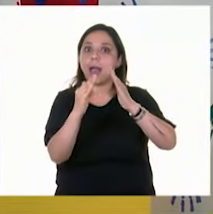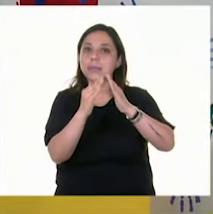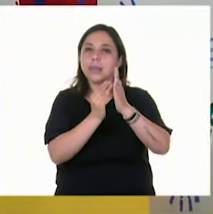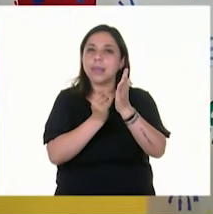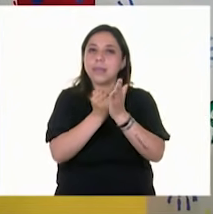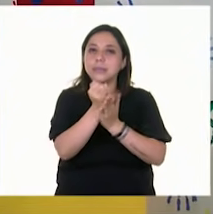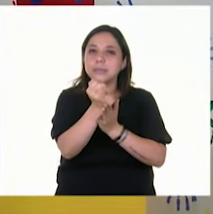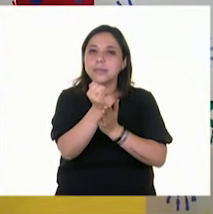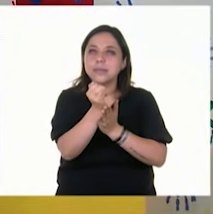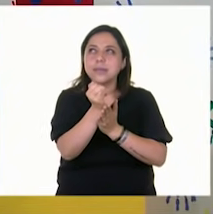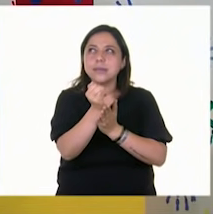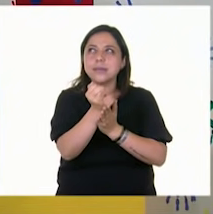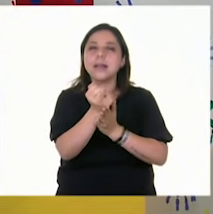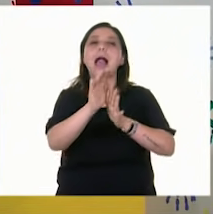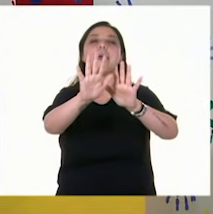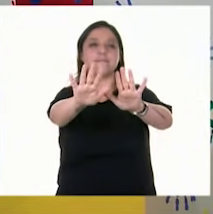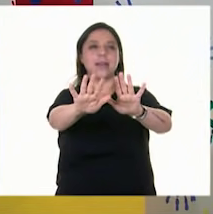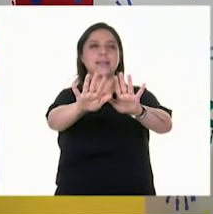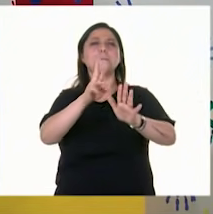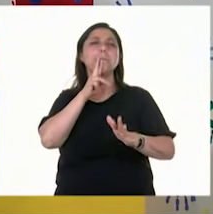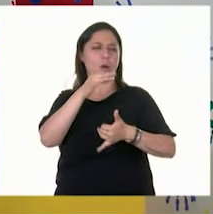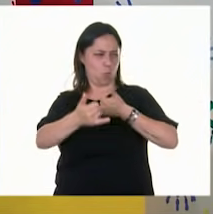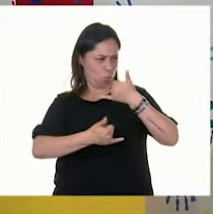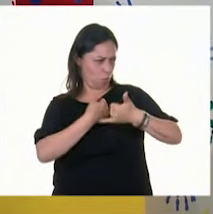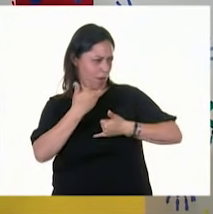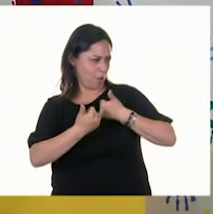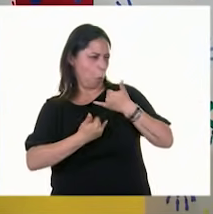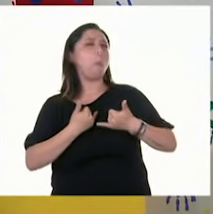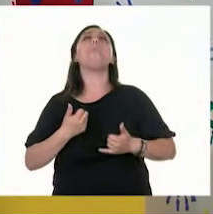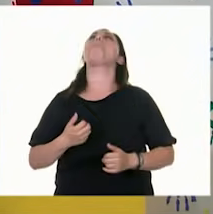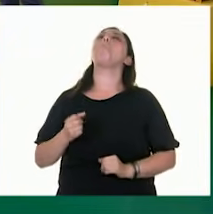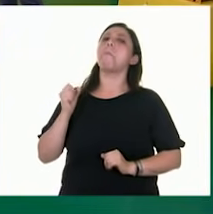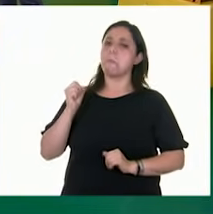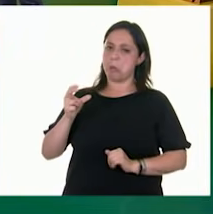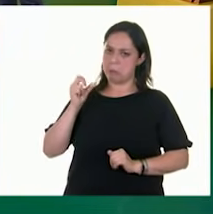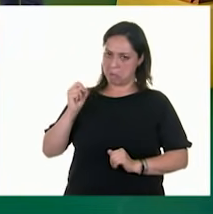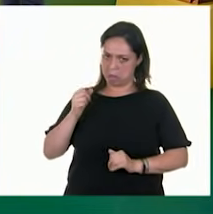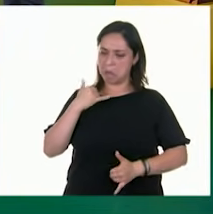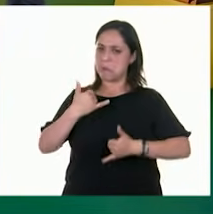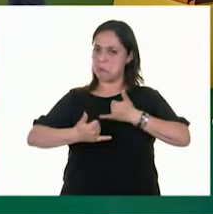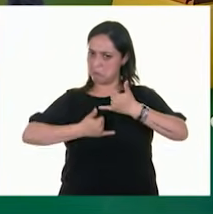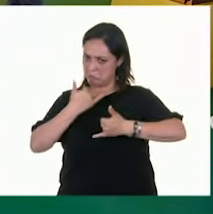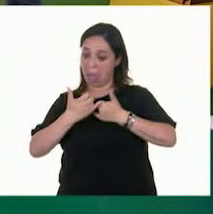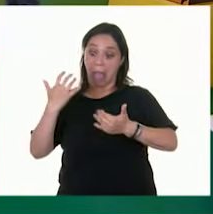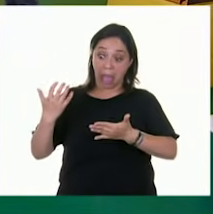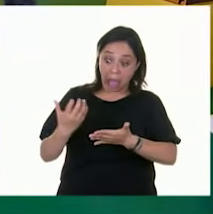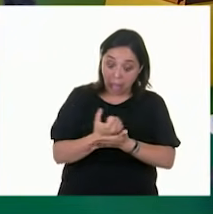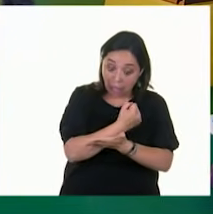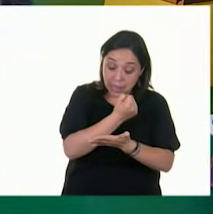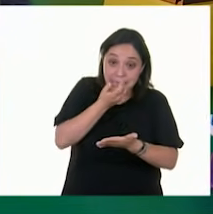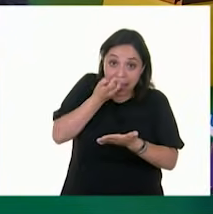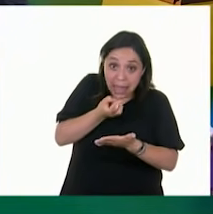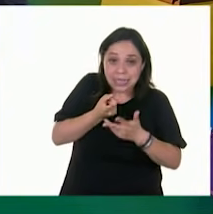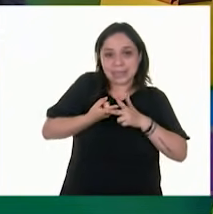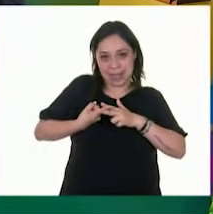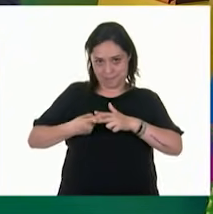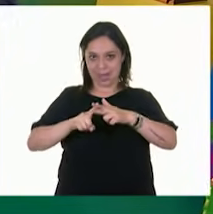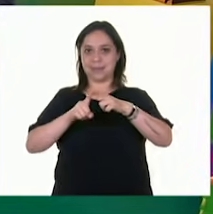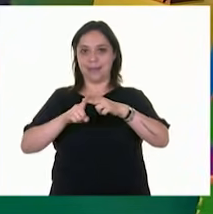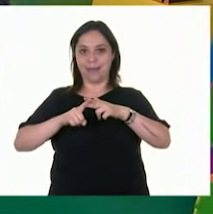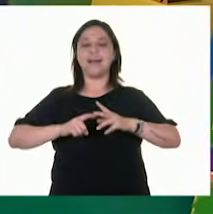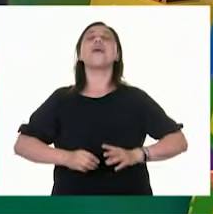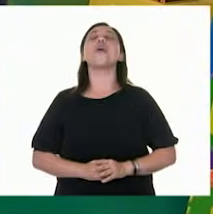¿Y qué te parece si lo decidimos con un juego? Okay. Un reto con un juego, el que gane el juego es el que va primero.